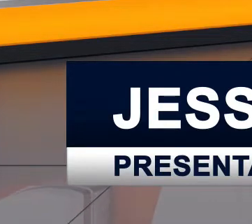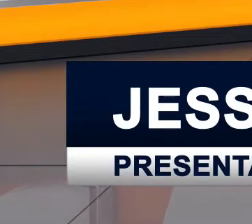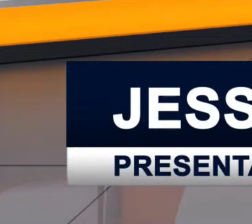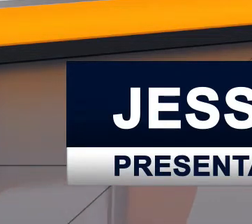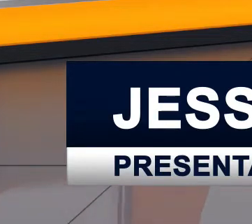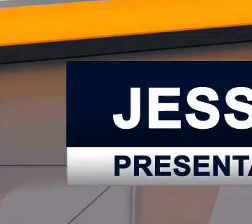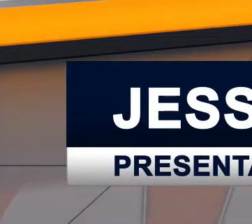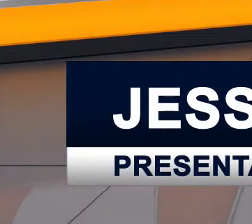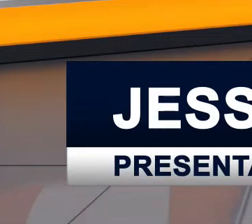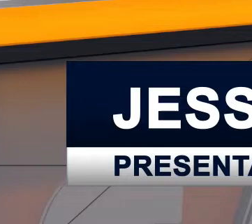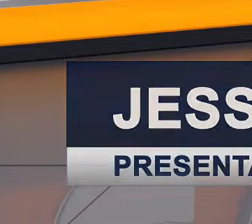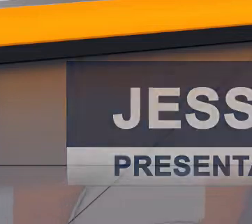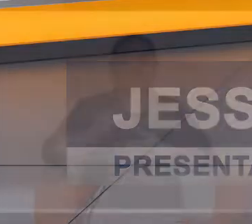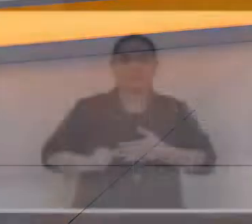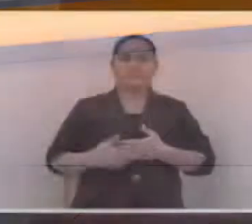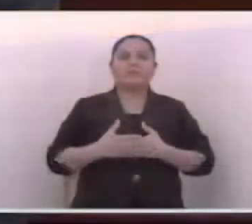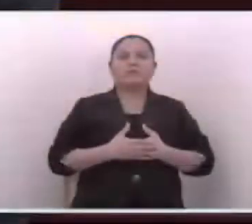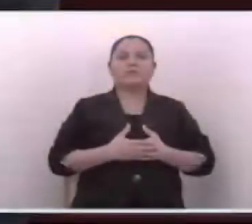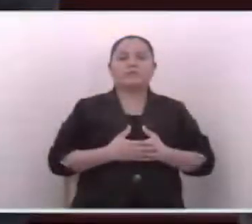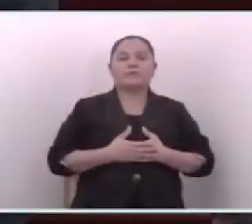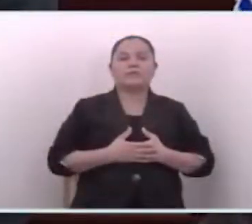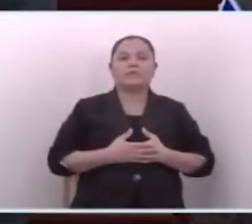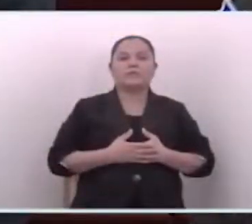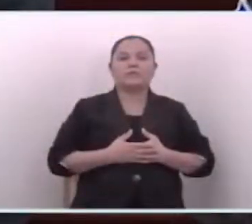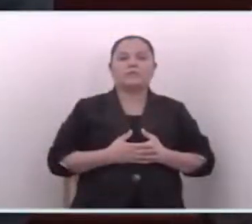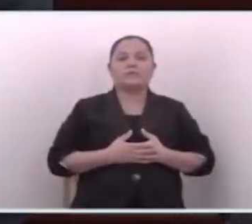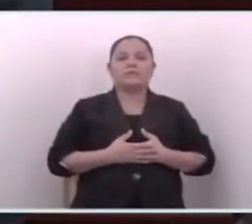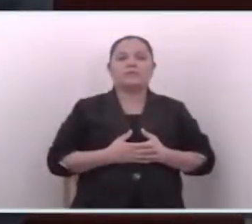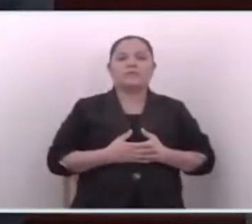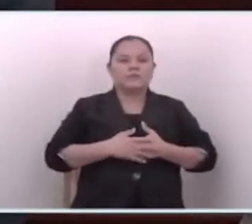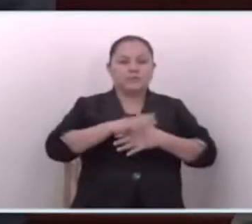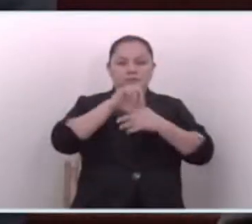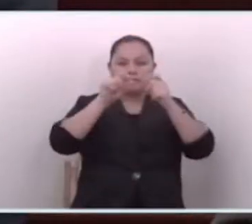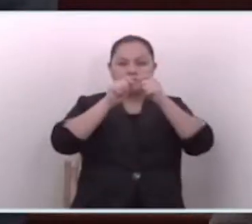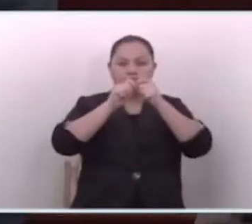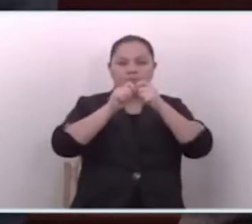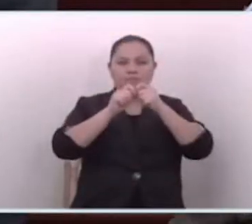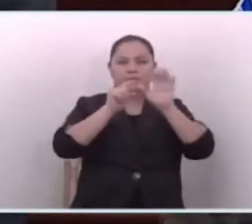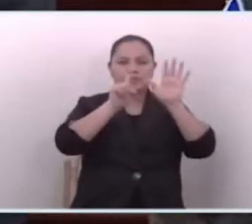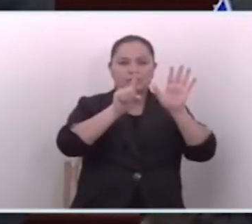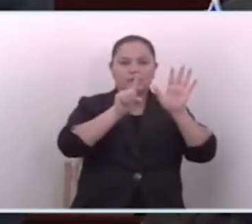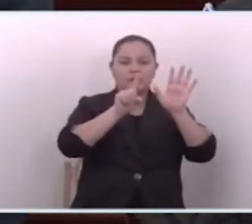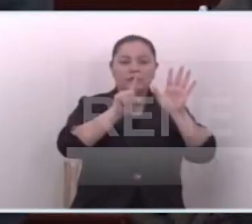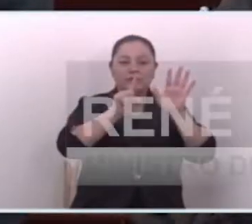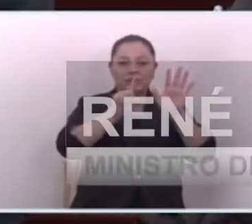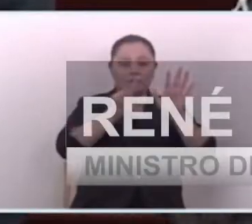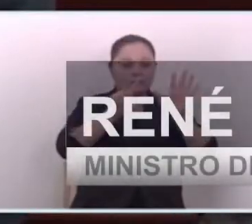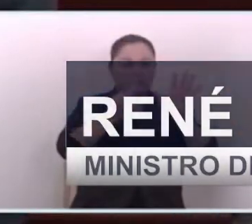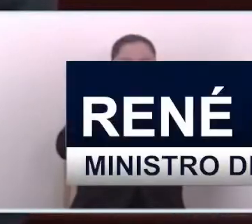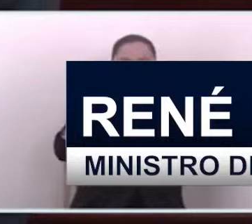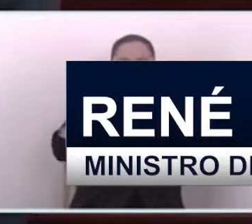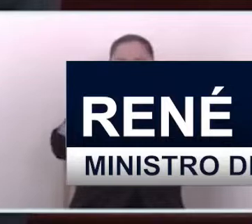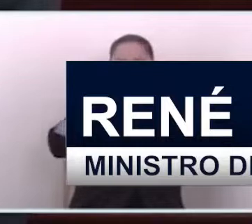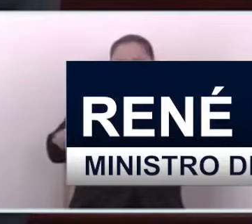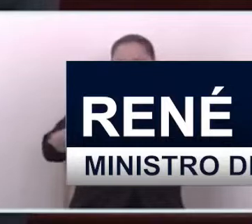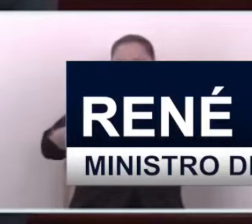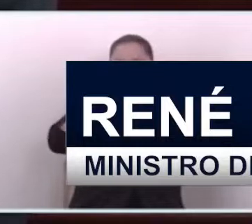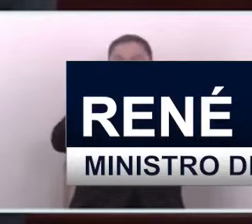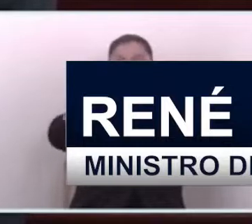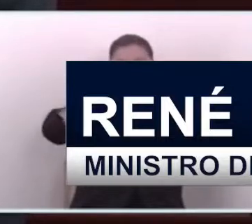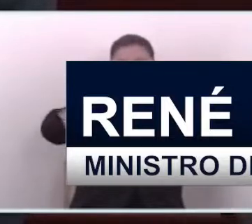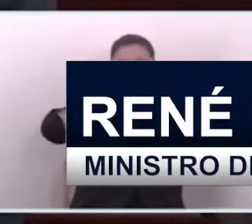la población. Hace exactamente 86 días estuvimos en